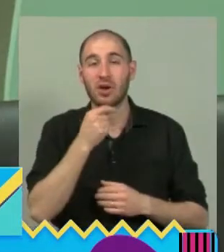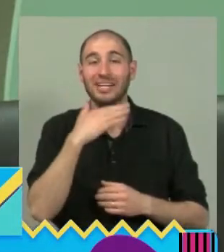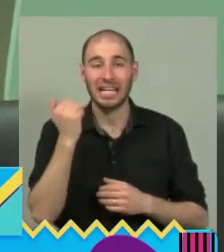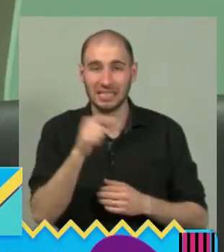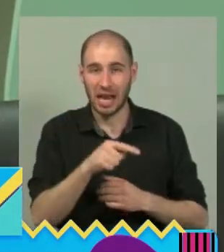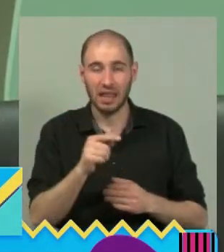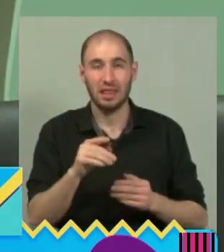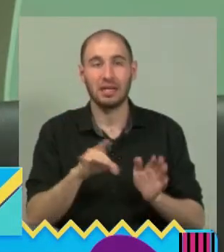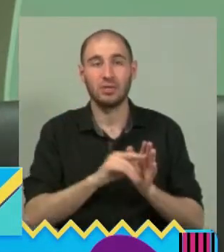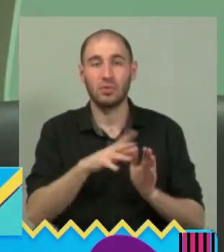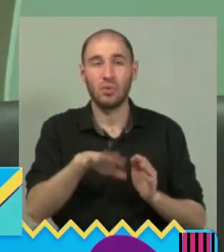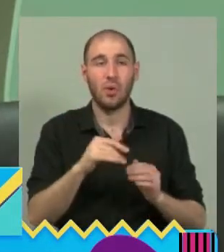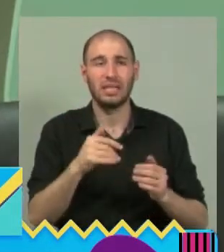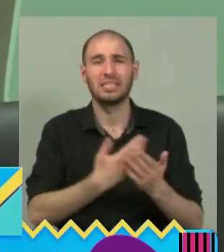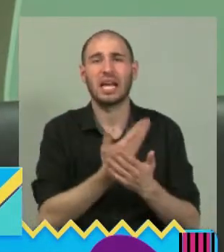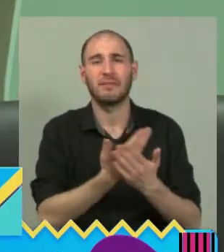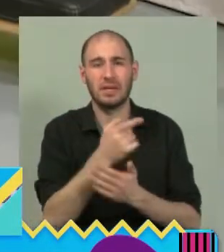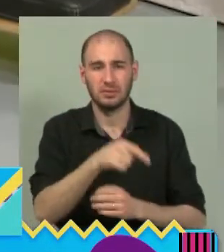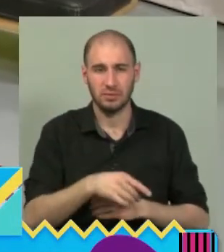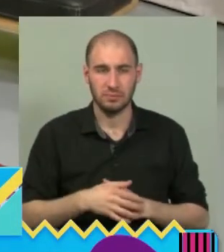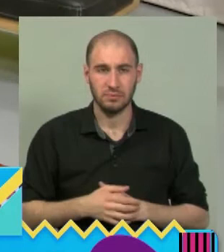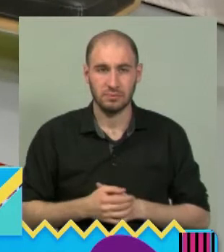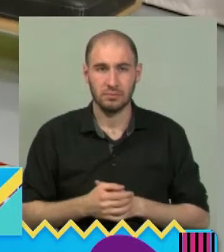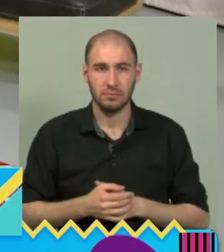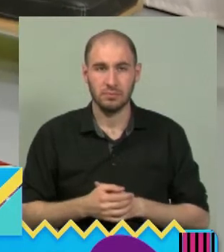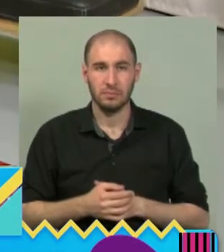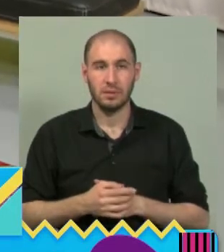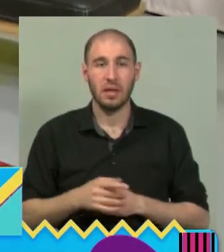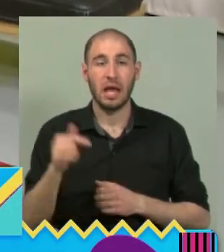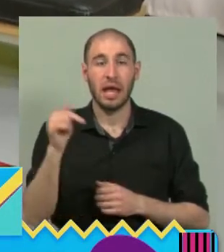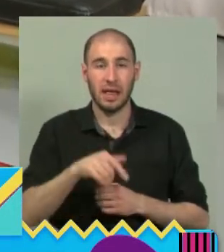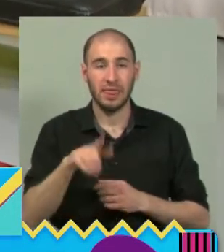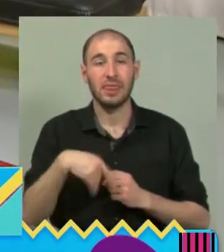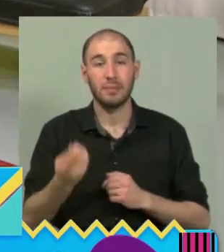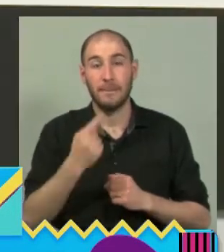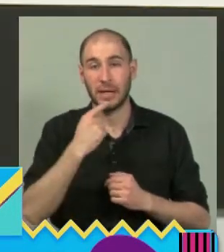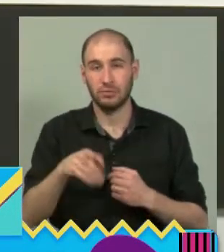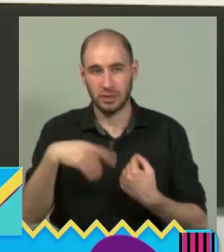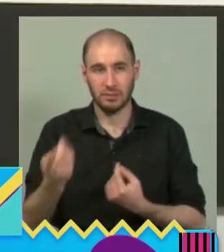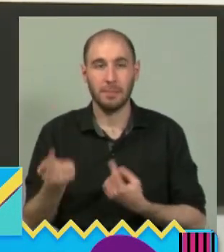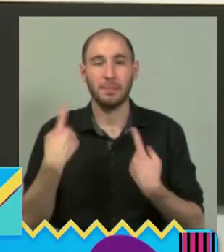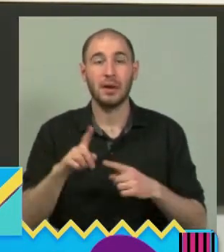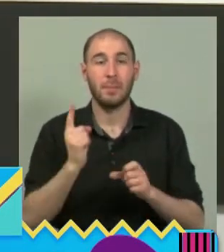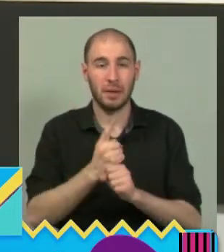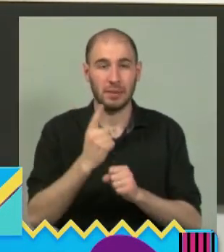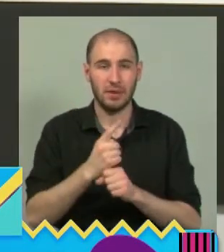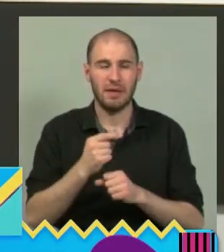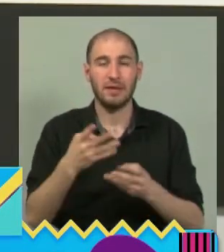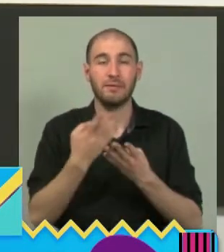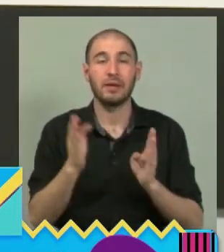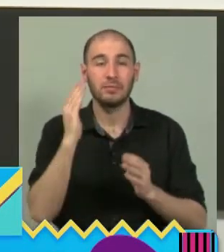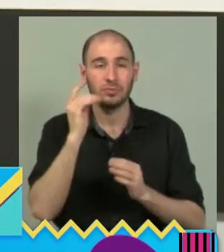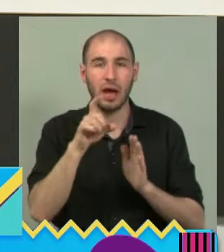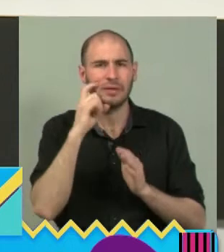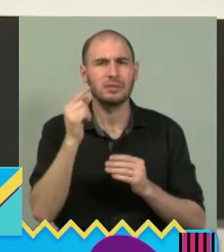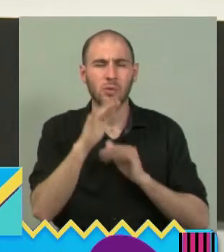como una zona de sacrificio. Bien, bueno, voy a trasladar después la pregunta, pero vamos a ir primero a ver las redes sociales, a